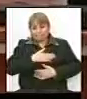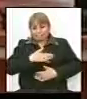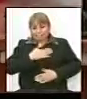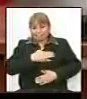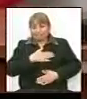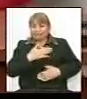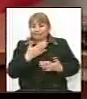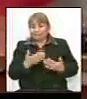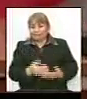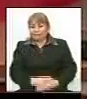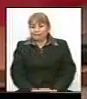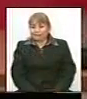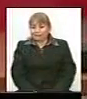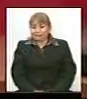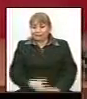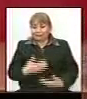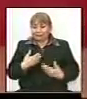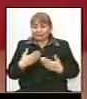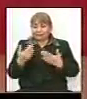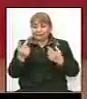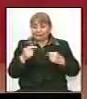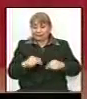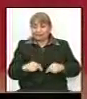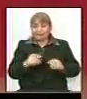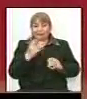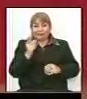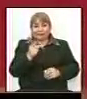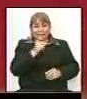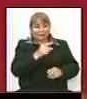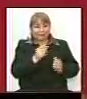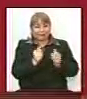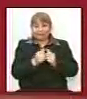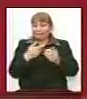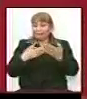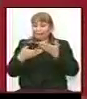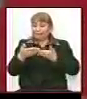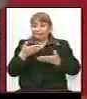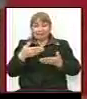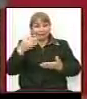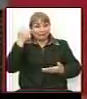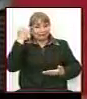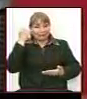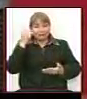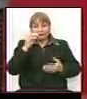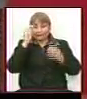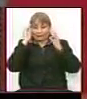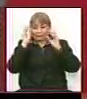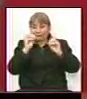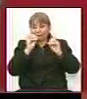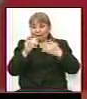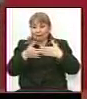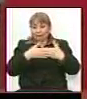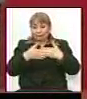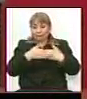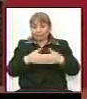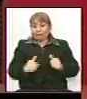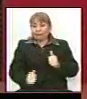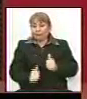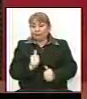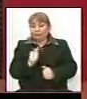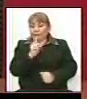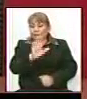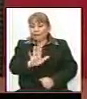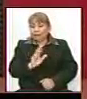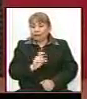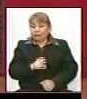y el gusto de tenerlos usted, poder intercambiar opiniones, conocer más de cerca cuáles son sus